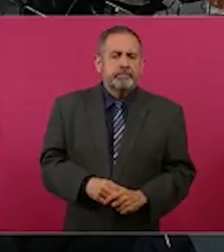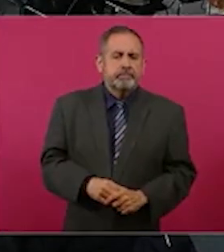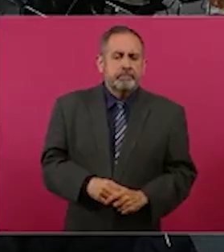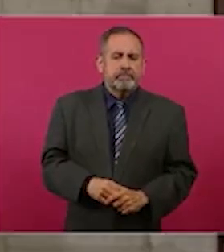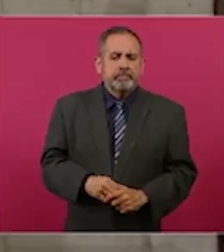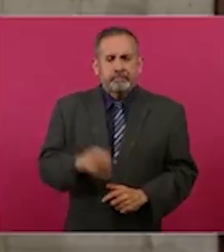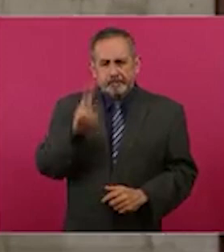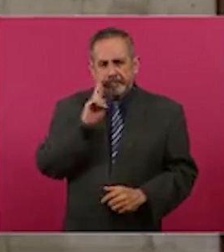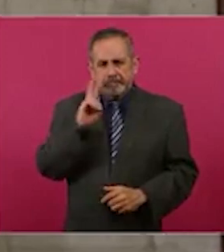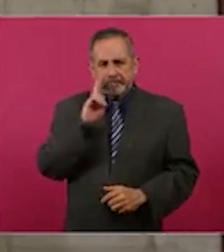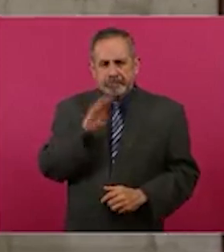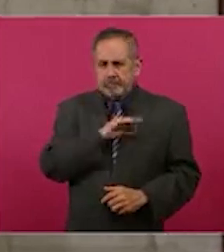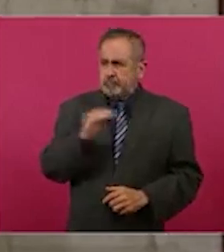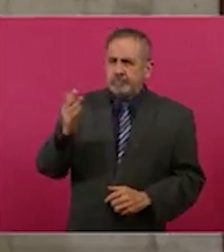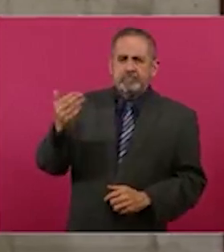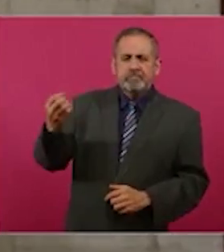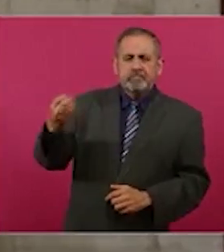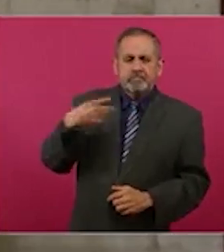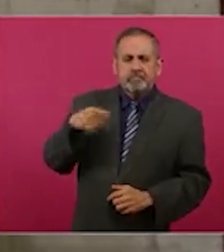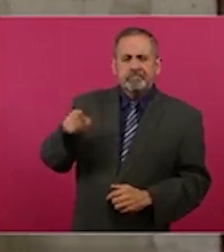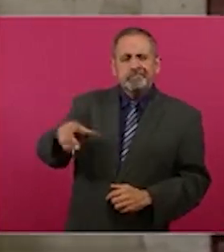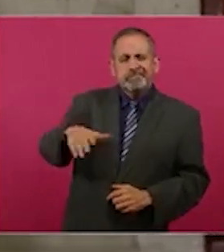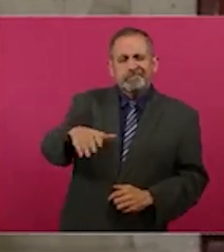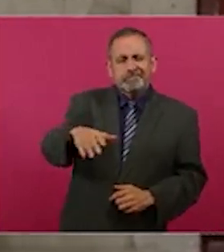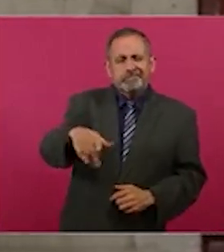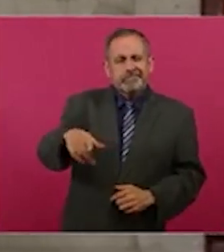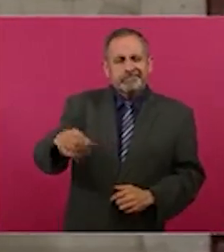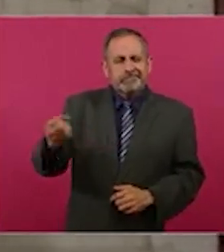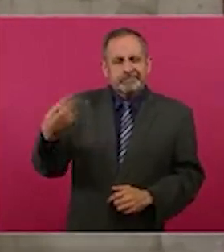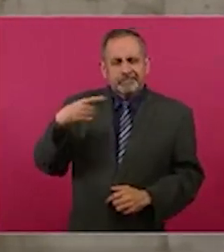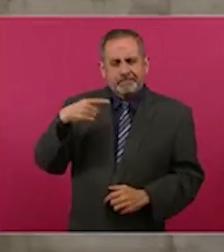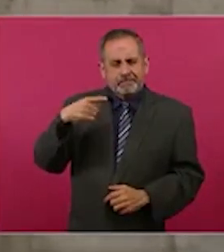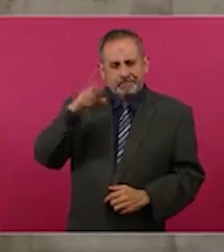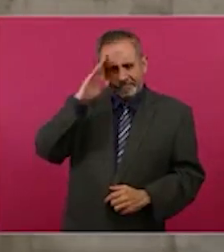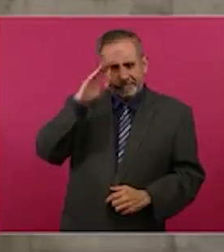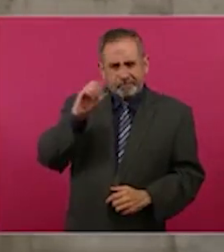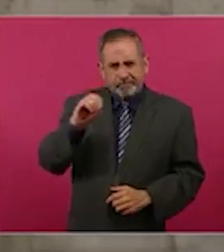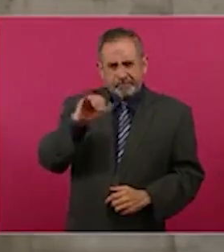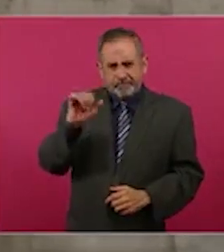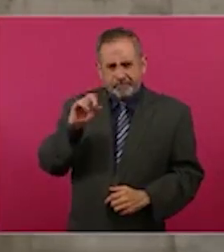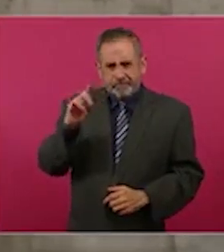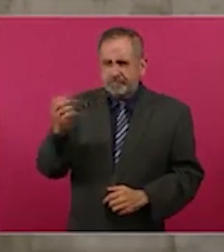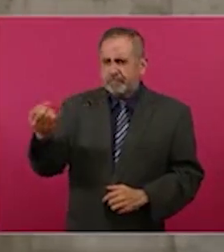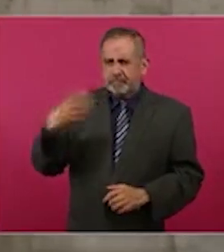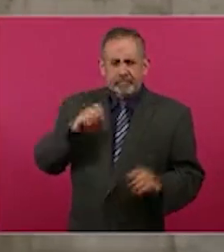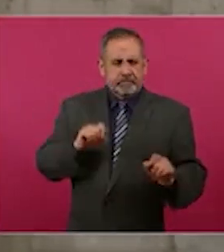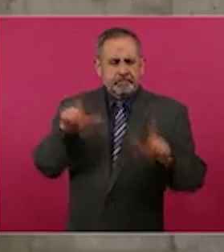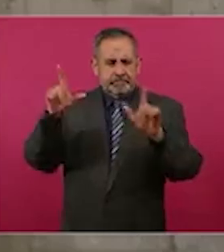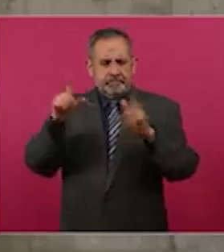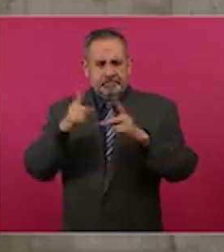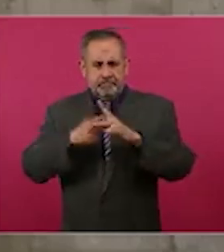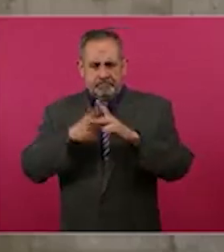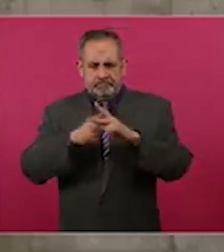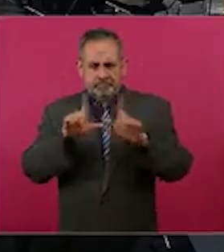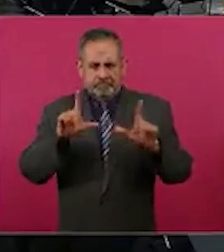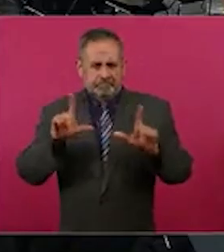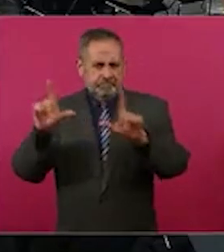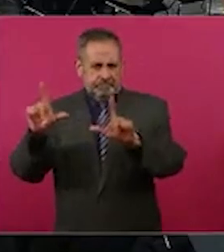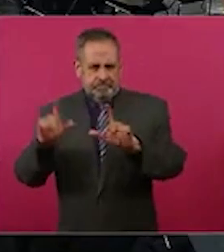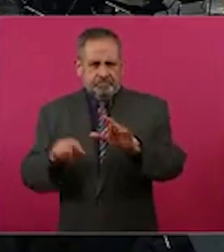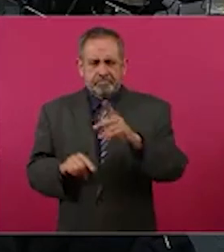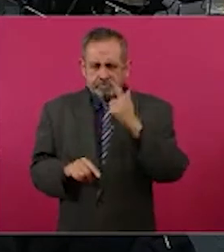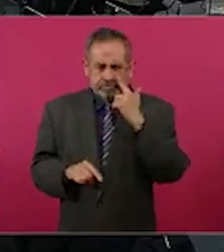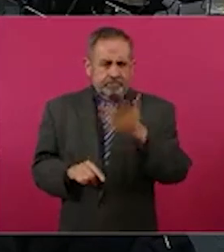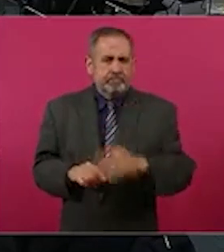ver si nos puede mandar el almirante Ojeda. Hay una lámina